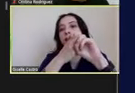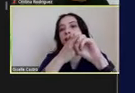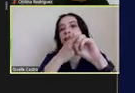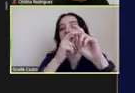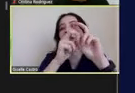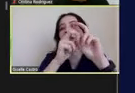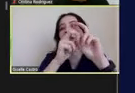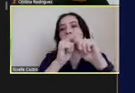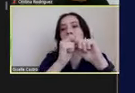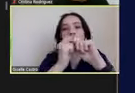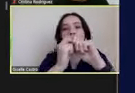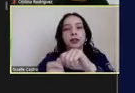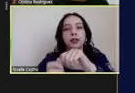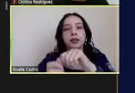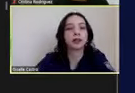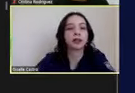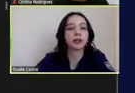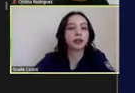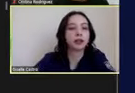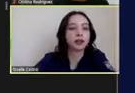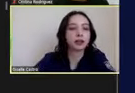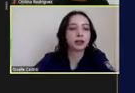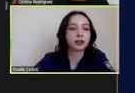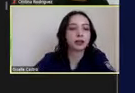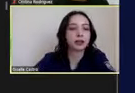lo van a soportar y se van a lesionar.